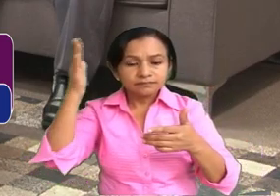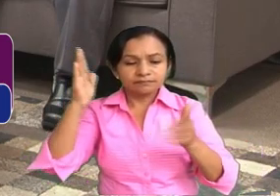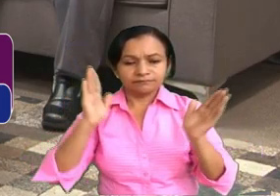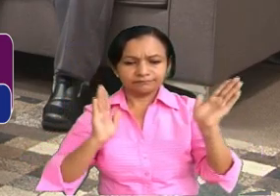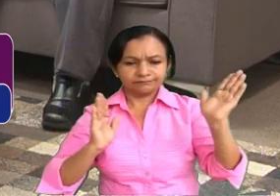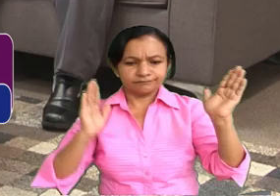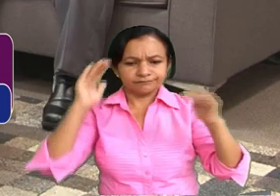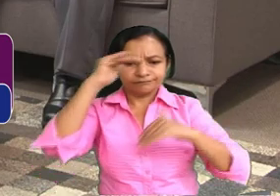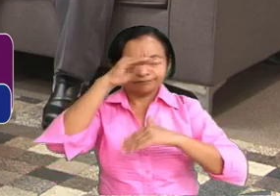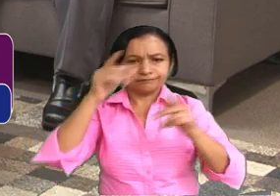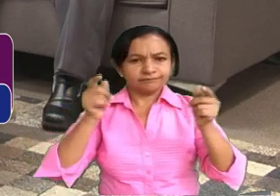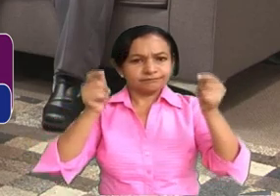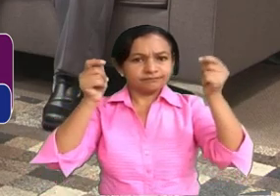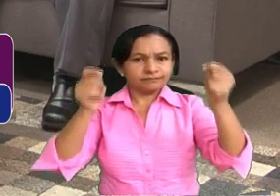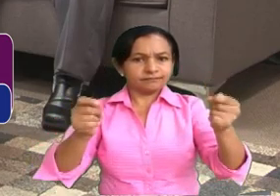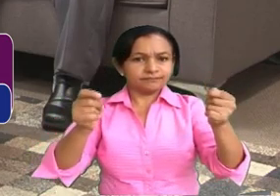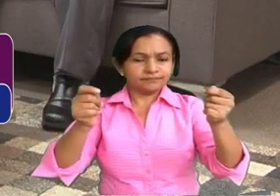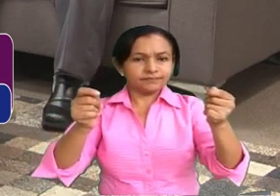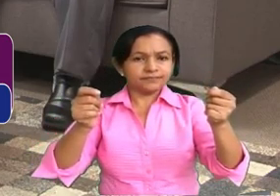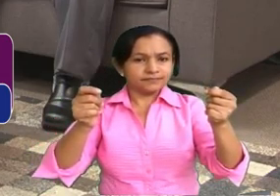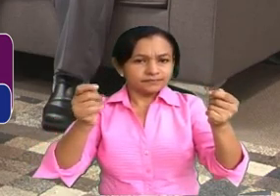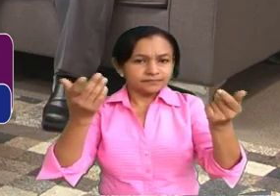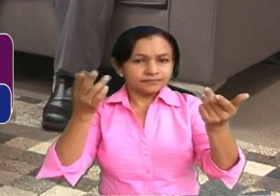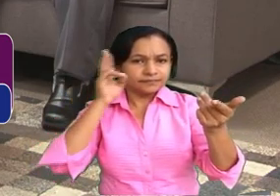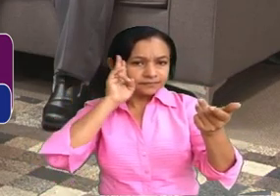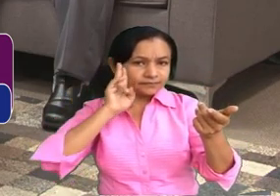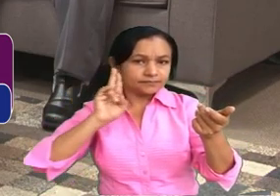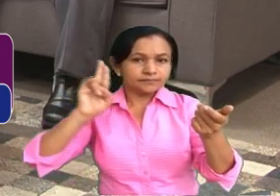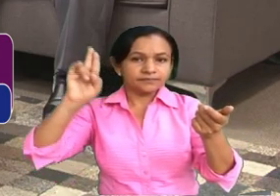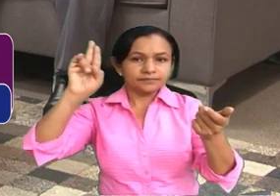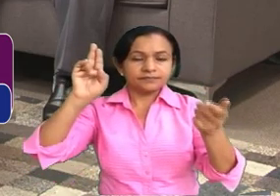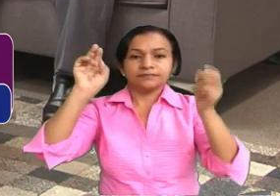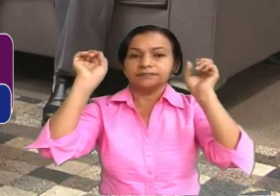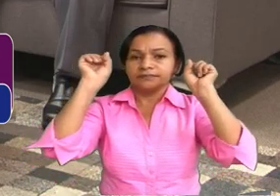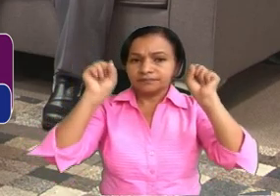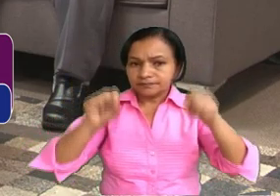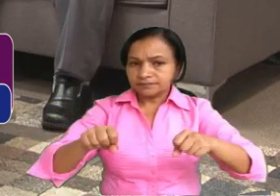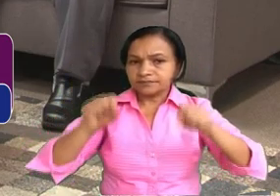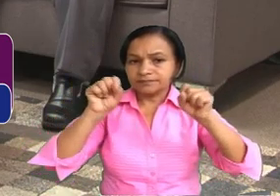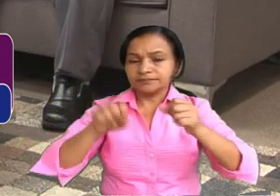título de la autonomía, donde ya pueden ellos